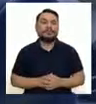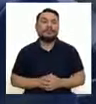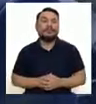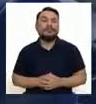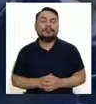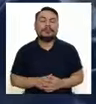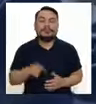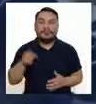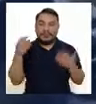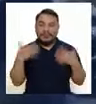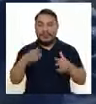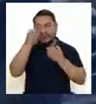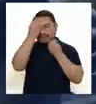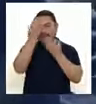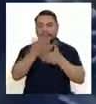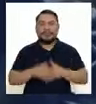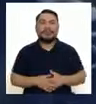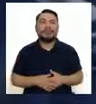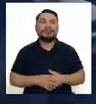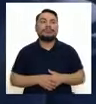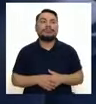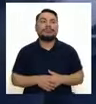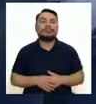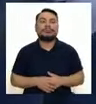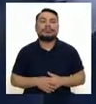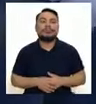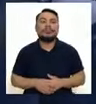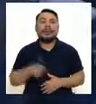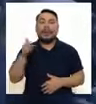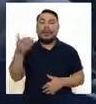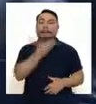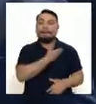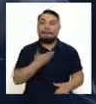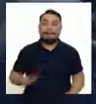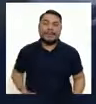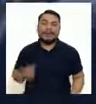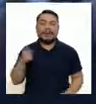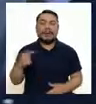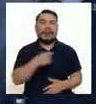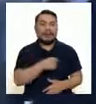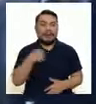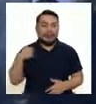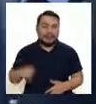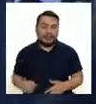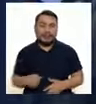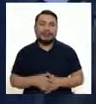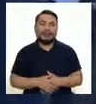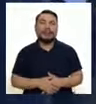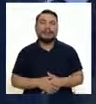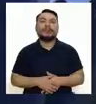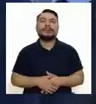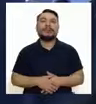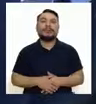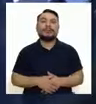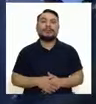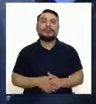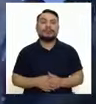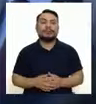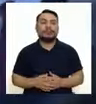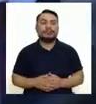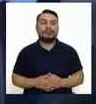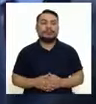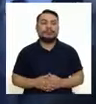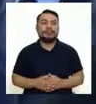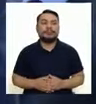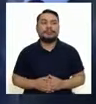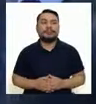Esto es lo que se ha informado el presidente de la República Popular China.